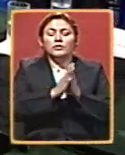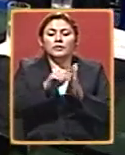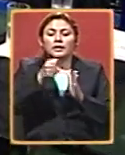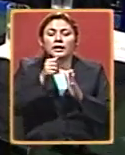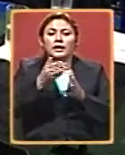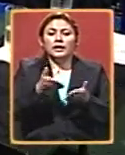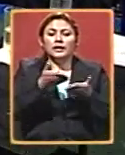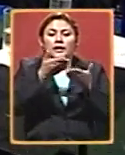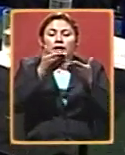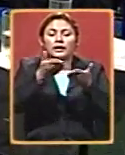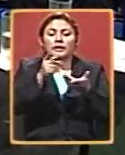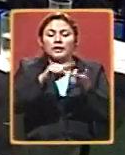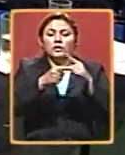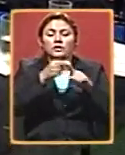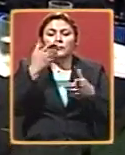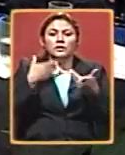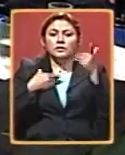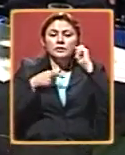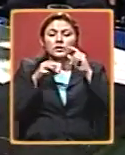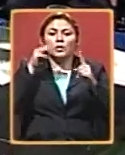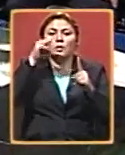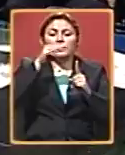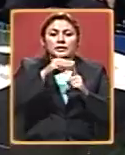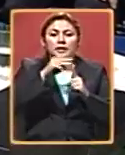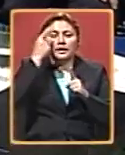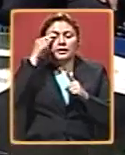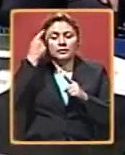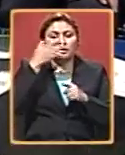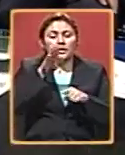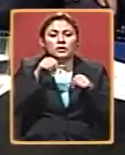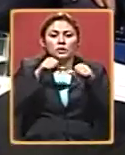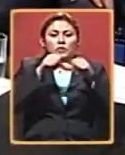que le señale a las amigas y amigos un mensaje que tiene para ellos y continuamos contigo.